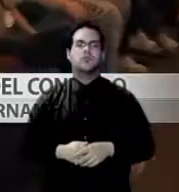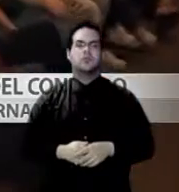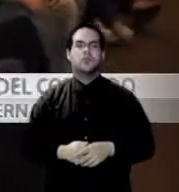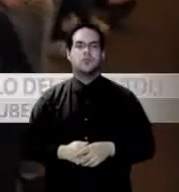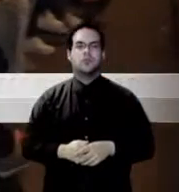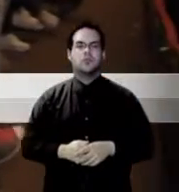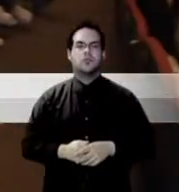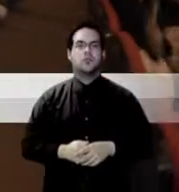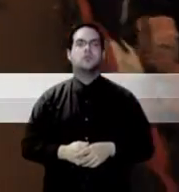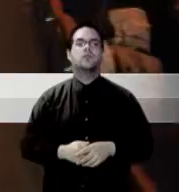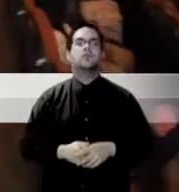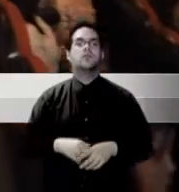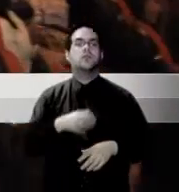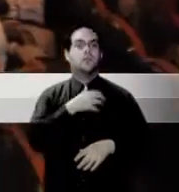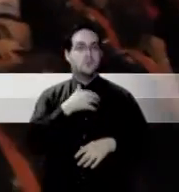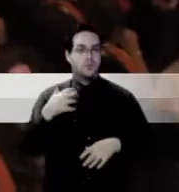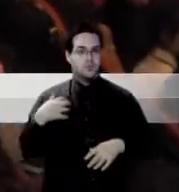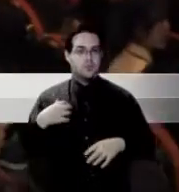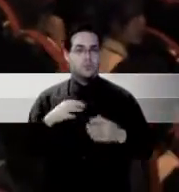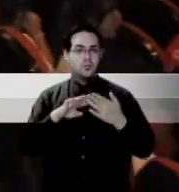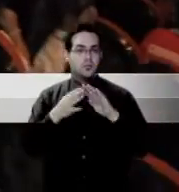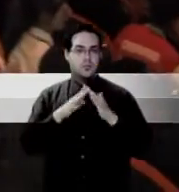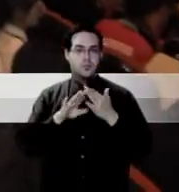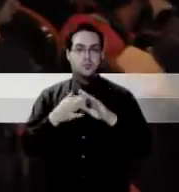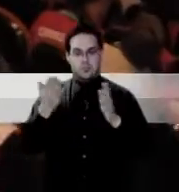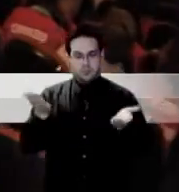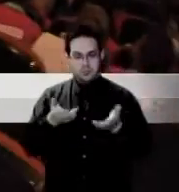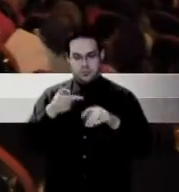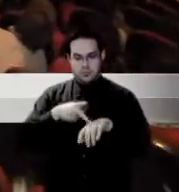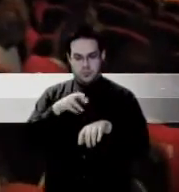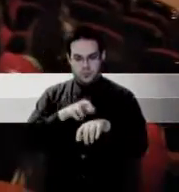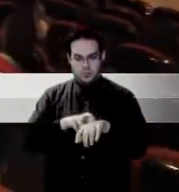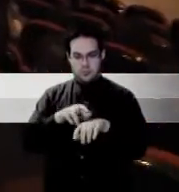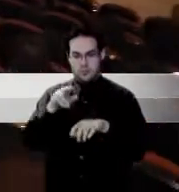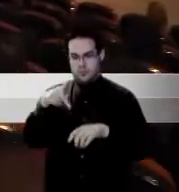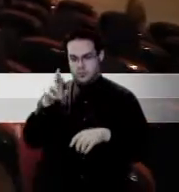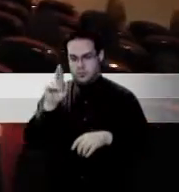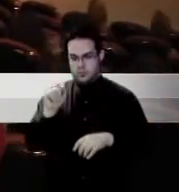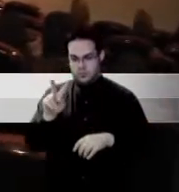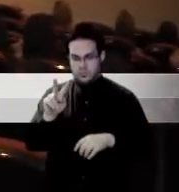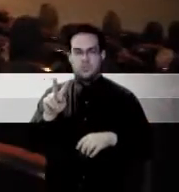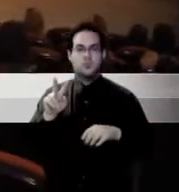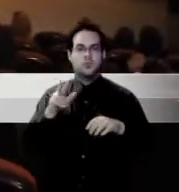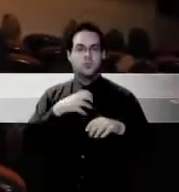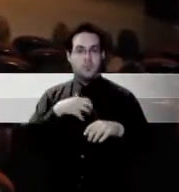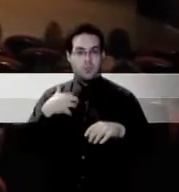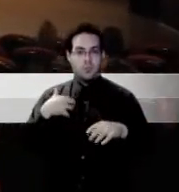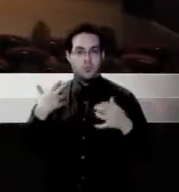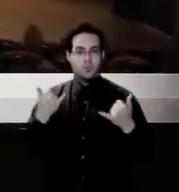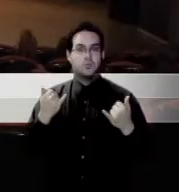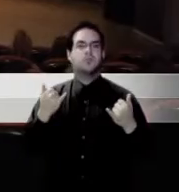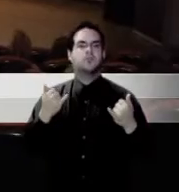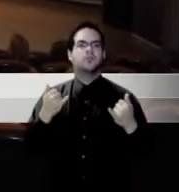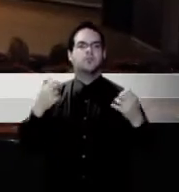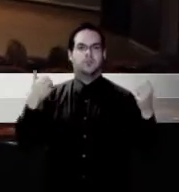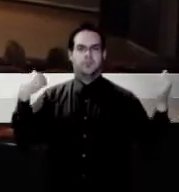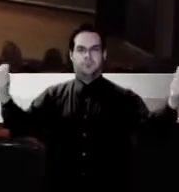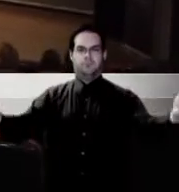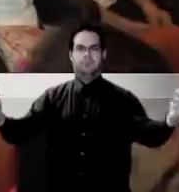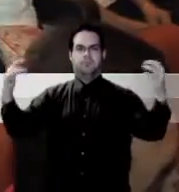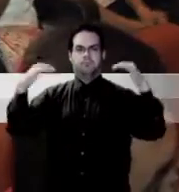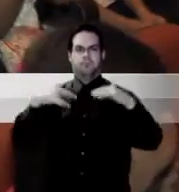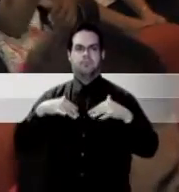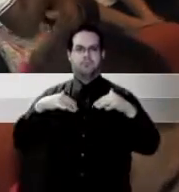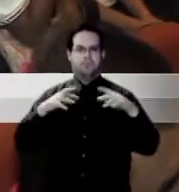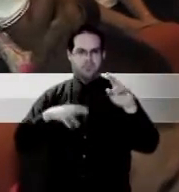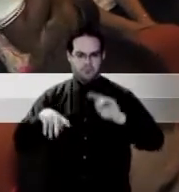el Comité de Enlace Comunitario de la Corporación de Puerto Rico para la Difusión Pública celebró el simposio Voluntario Agente de